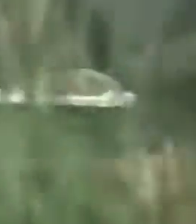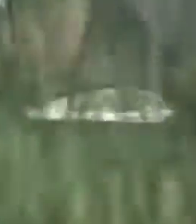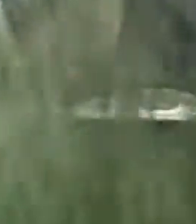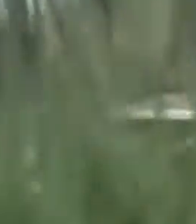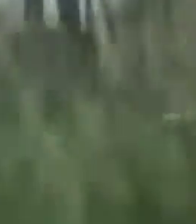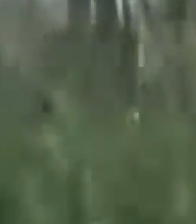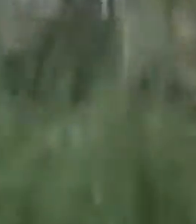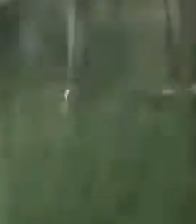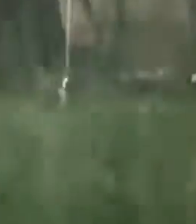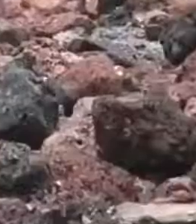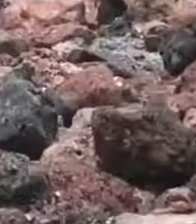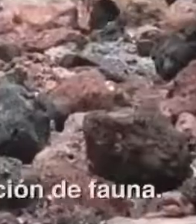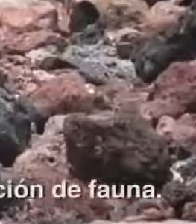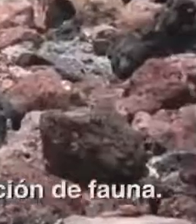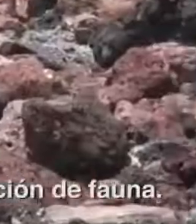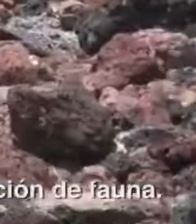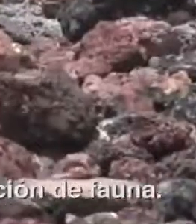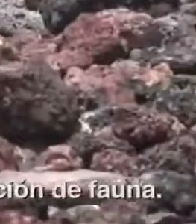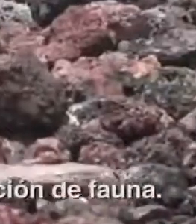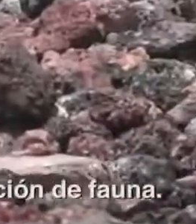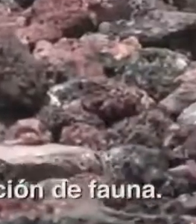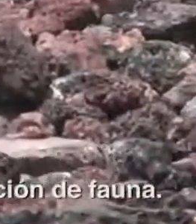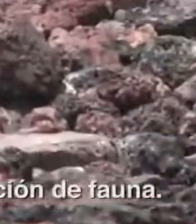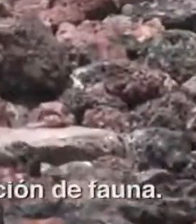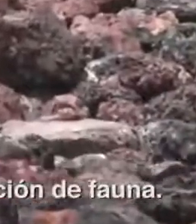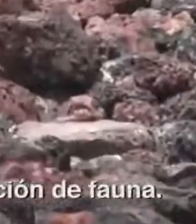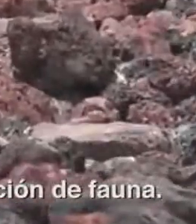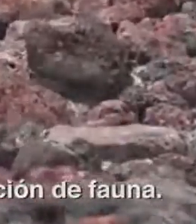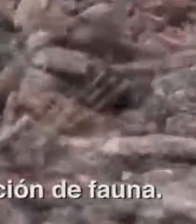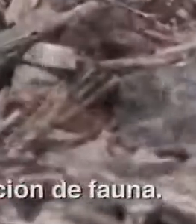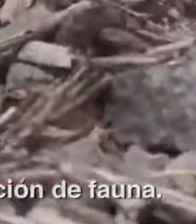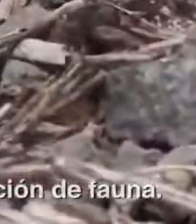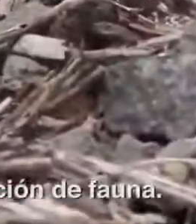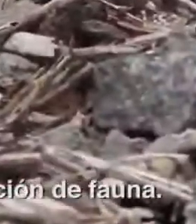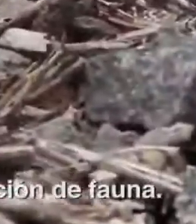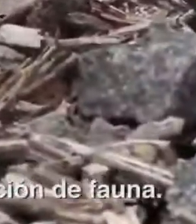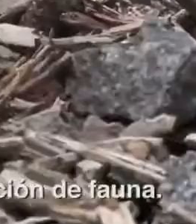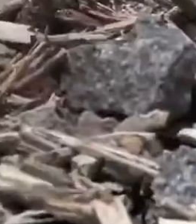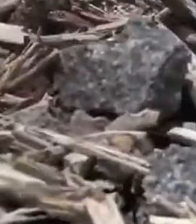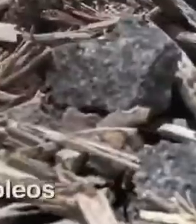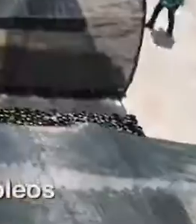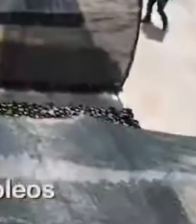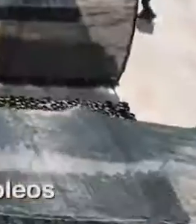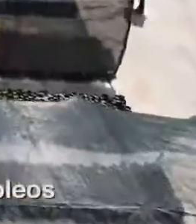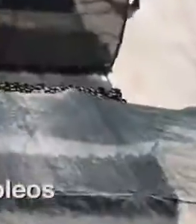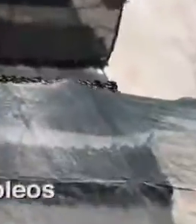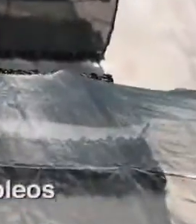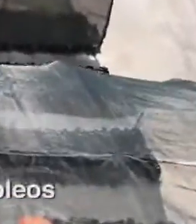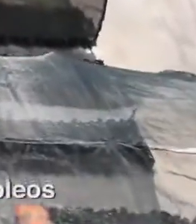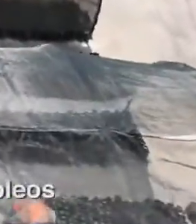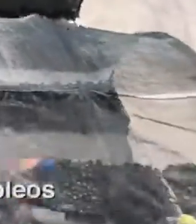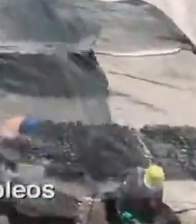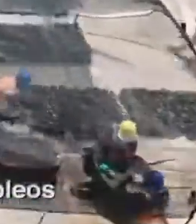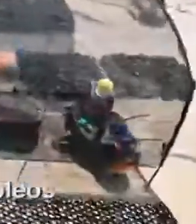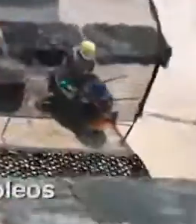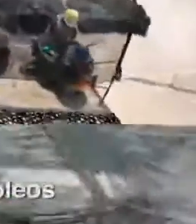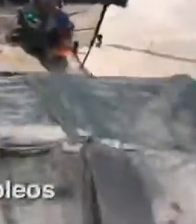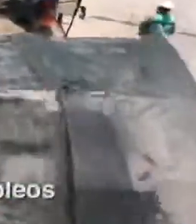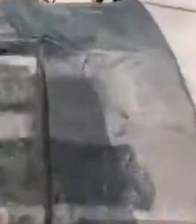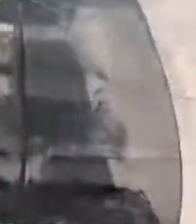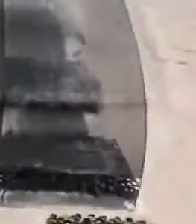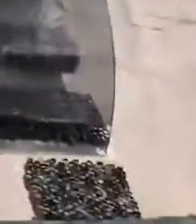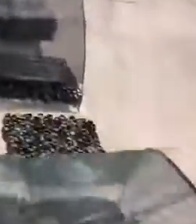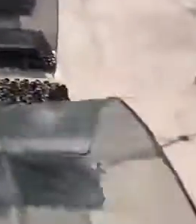rescate de vegetación de la región. También se realizan acciones de monitoreo y reubicación de fauna. A la fecha, se han generado más de